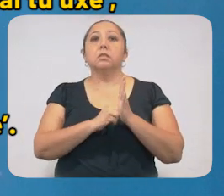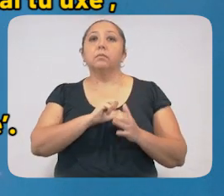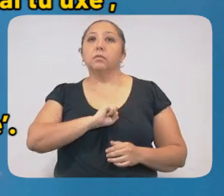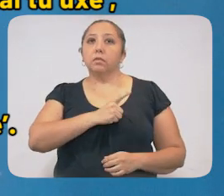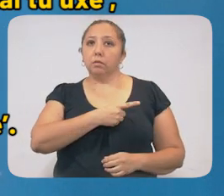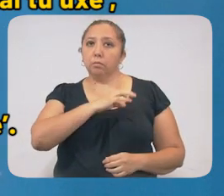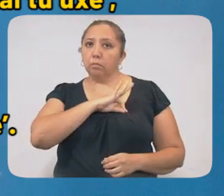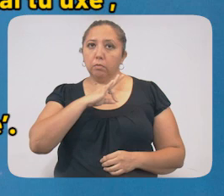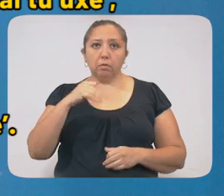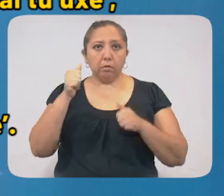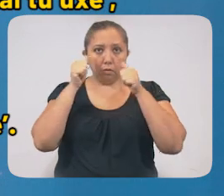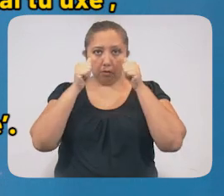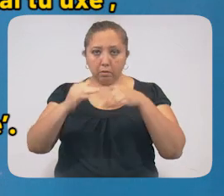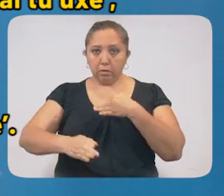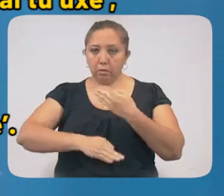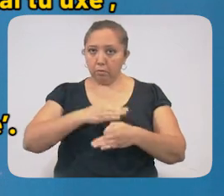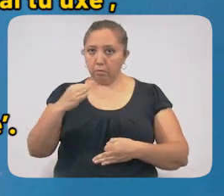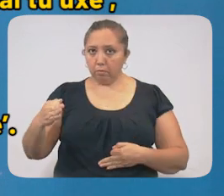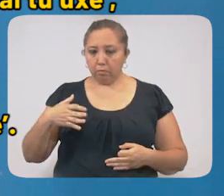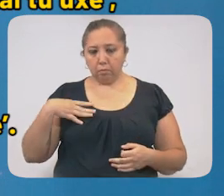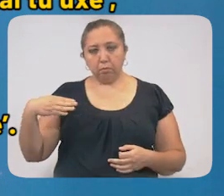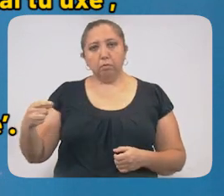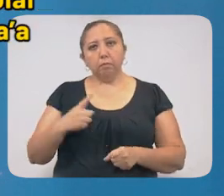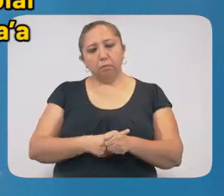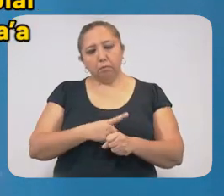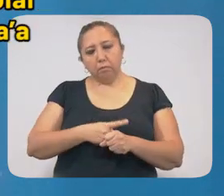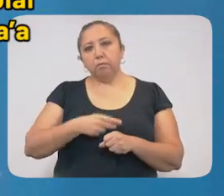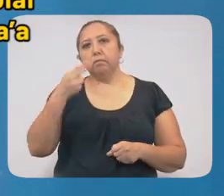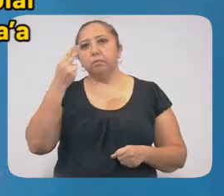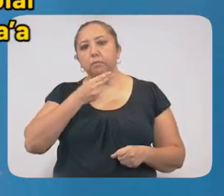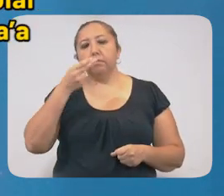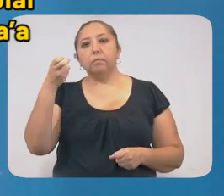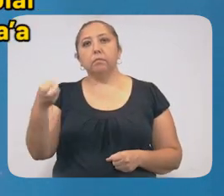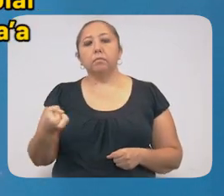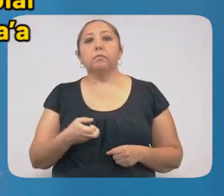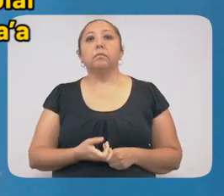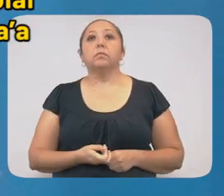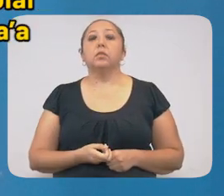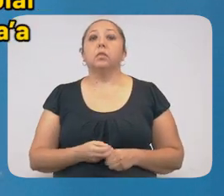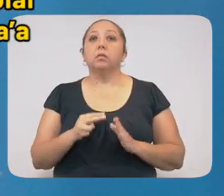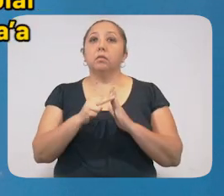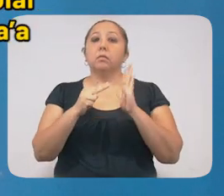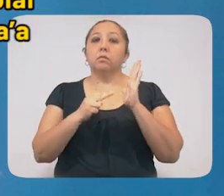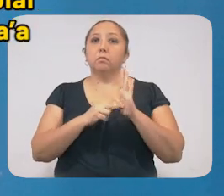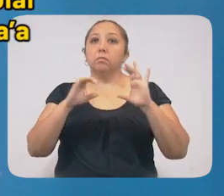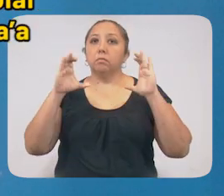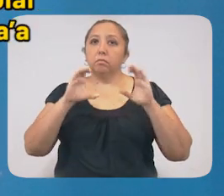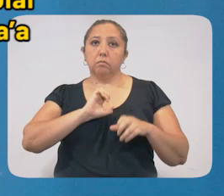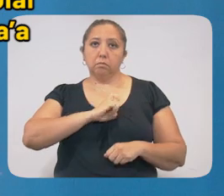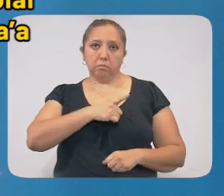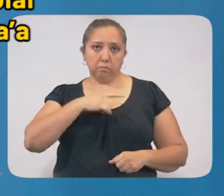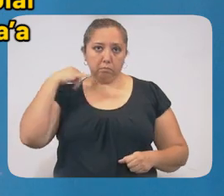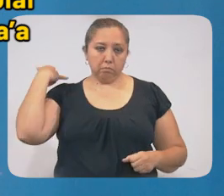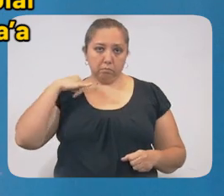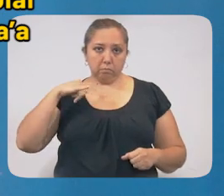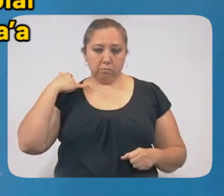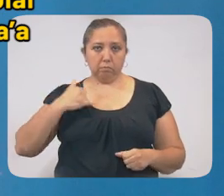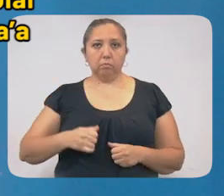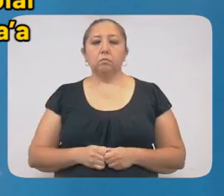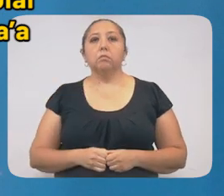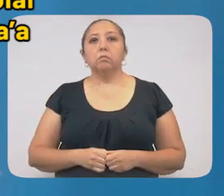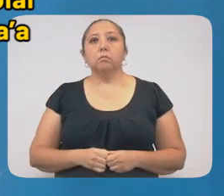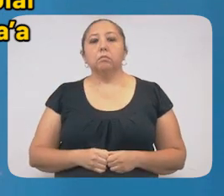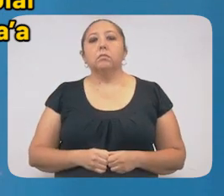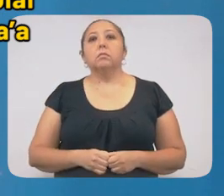pueda atender a todos los contagiados que lo requieran. Estas medidas tienen como objetivo proteger la salud de los yucatecos.